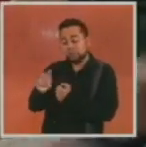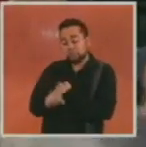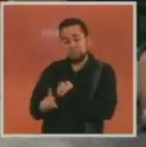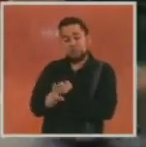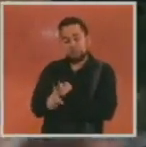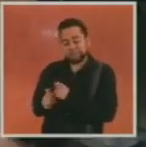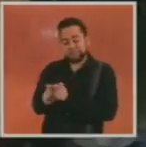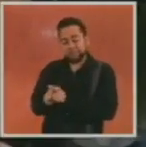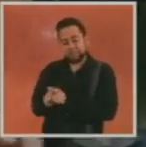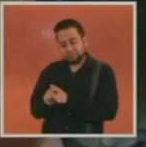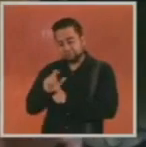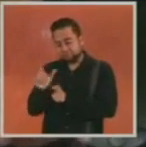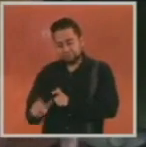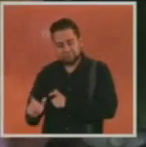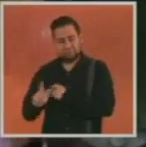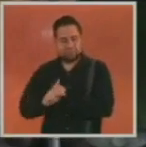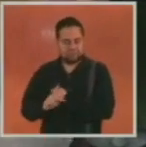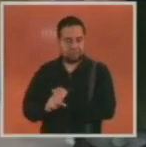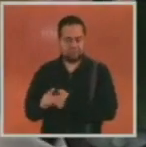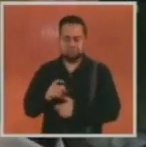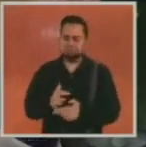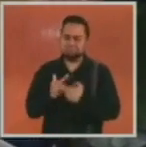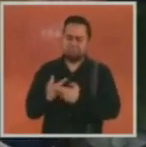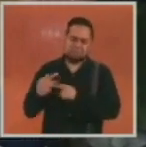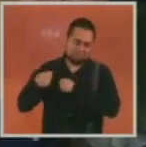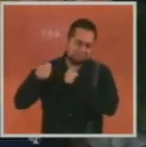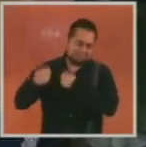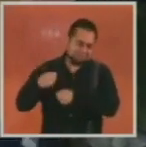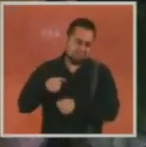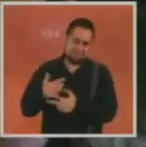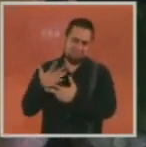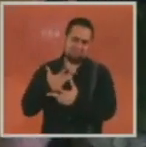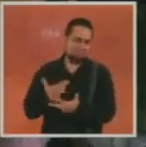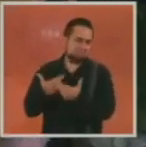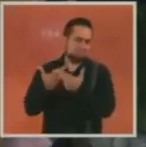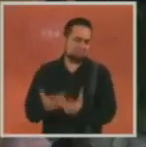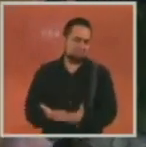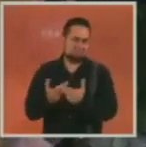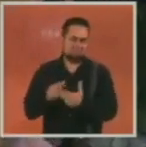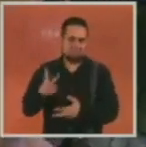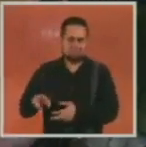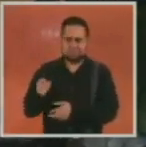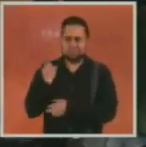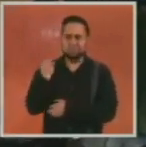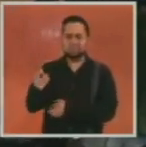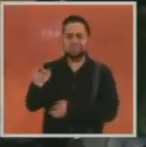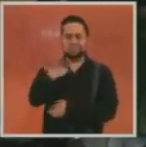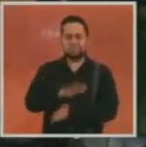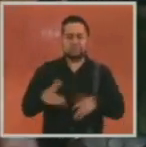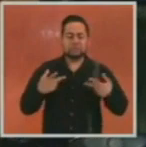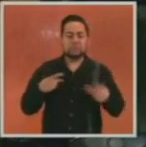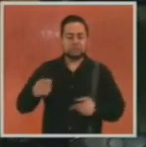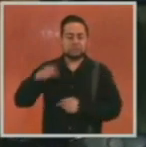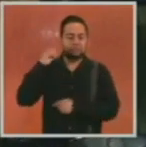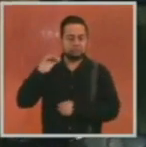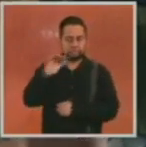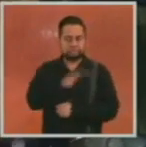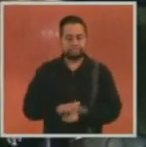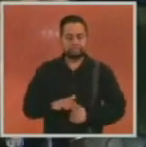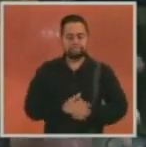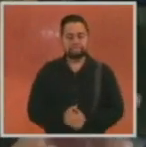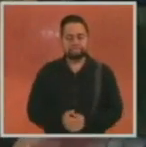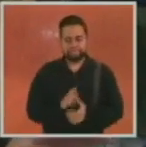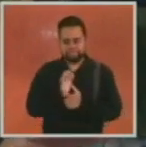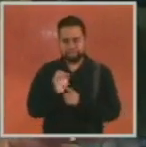por todo su variedad de tradiciones en fin por todo lo que tenemos afortunadamente los oaxaqueños Y entonces